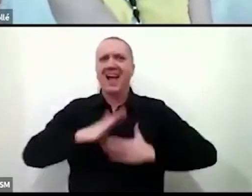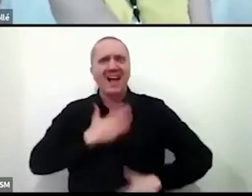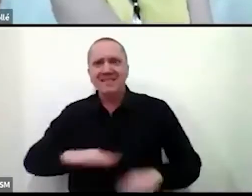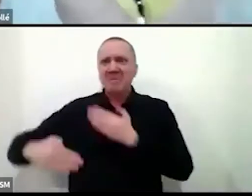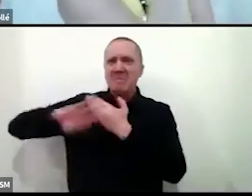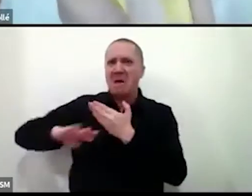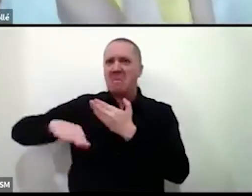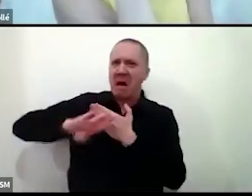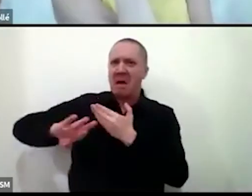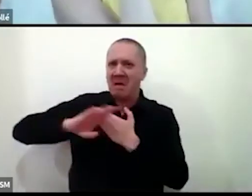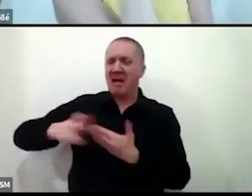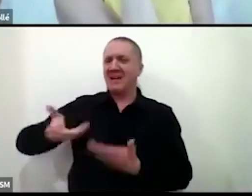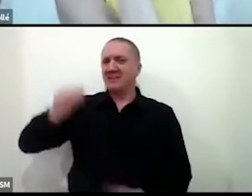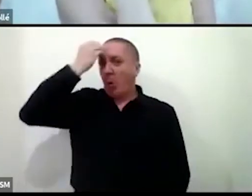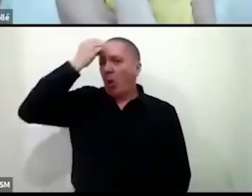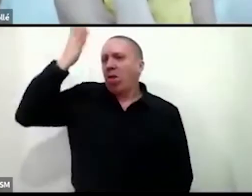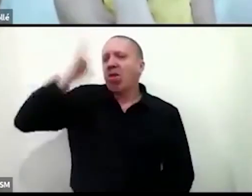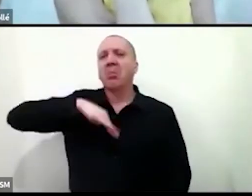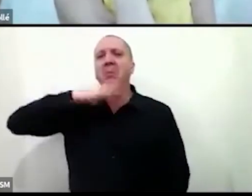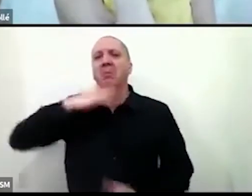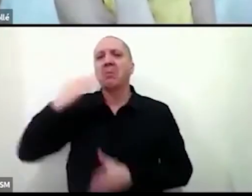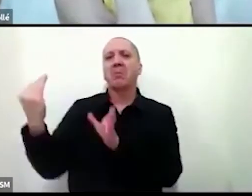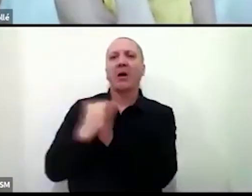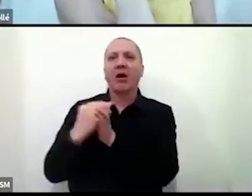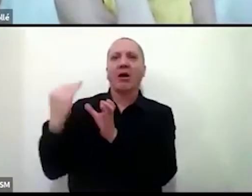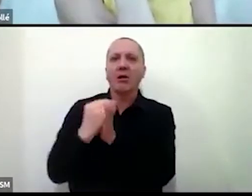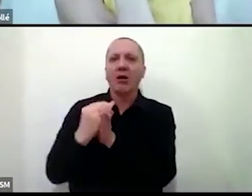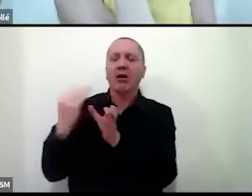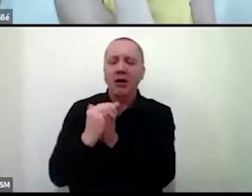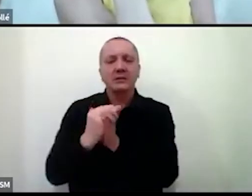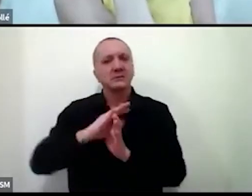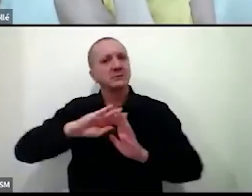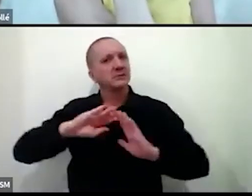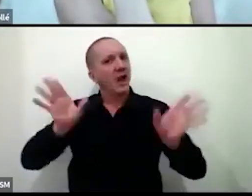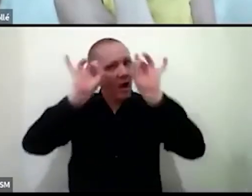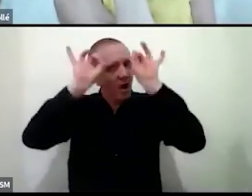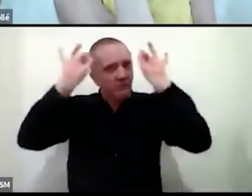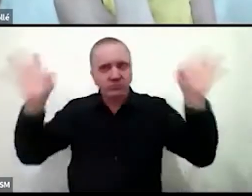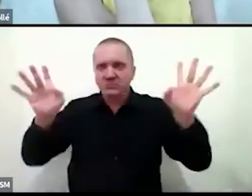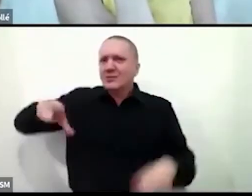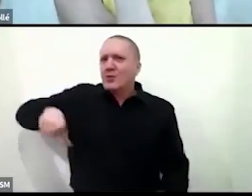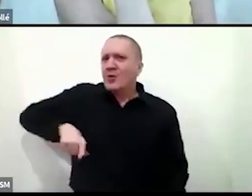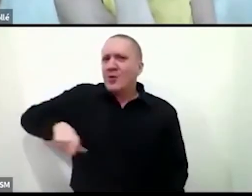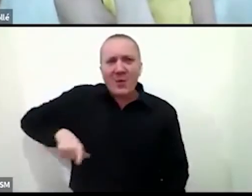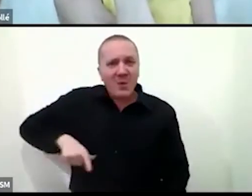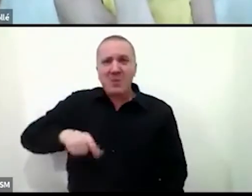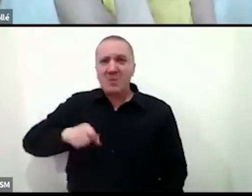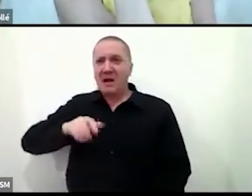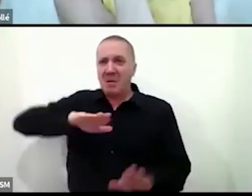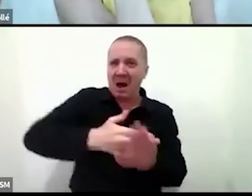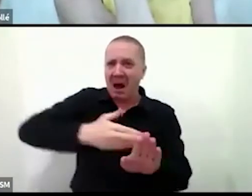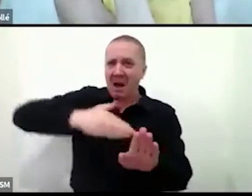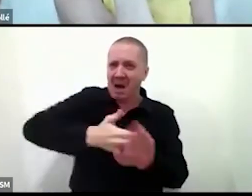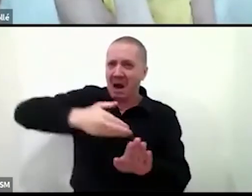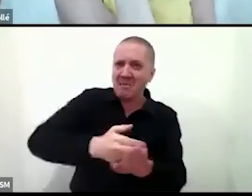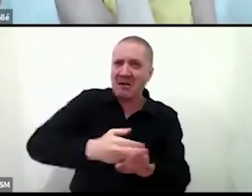olvidada. Un Estado que constantemente arremete sobre nuestras comunidades y nos invisibiliza. Protegen más